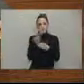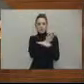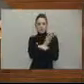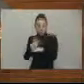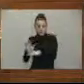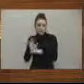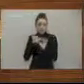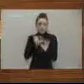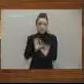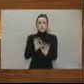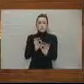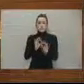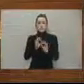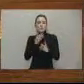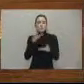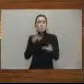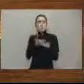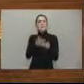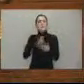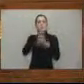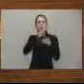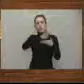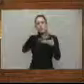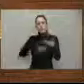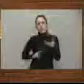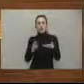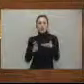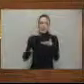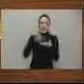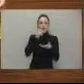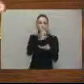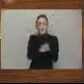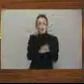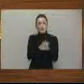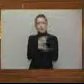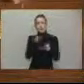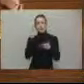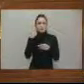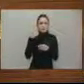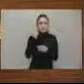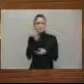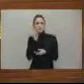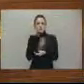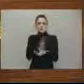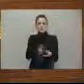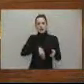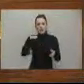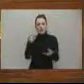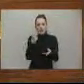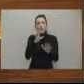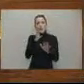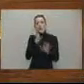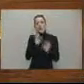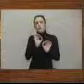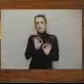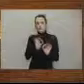una reformulación en la redacción con un enfoque más generalista, no tan concreto, no tan particularista como contemplaba